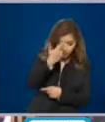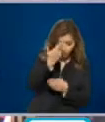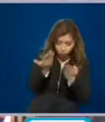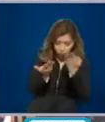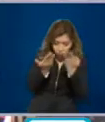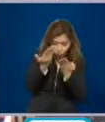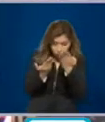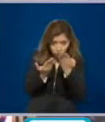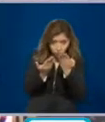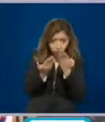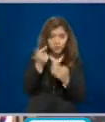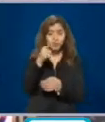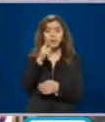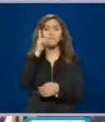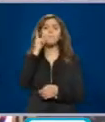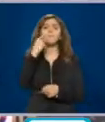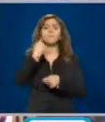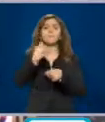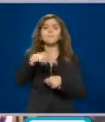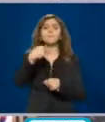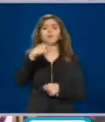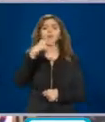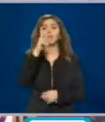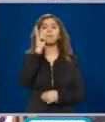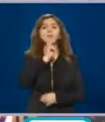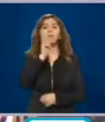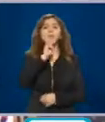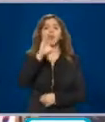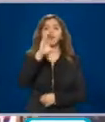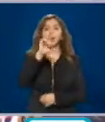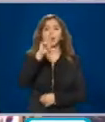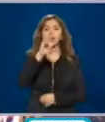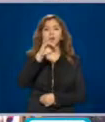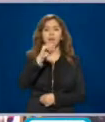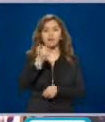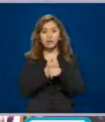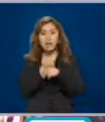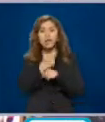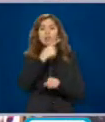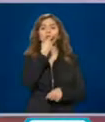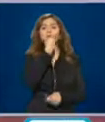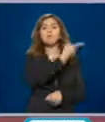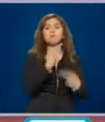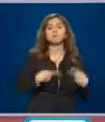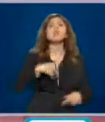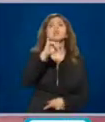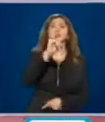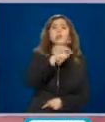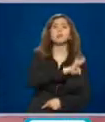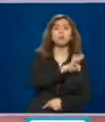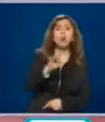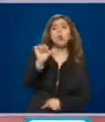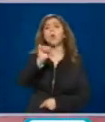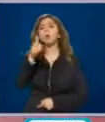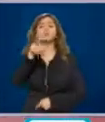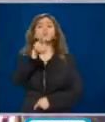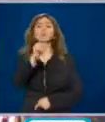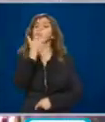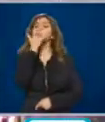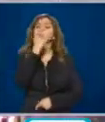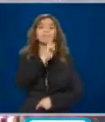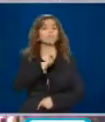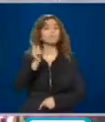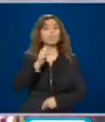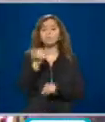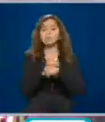compatibilidad, la prueba de la calidad de la sangre y se dice, bueno, tú sí puedes o no puedes donar. ¿ok? Muy bien. Y en ese momento pues